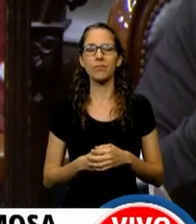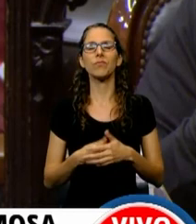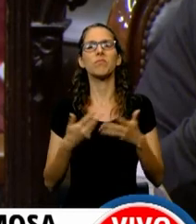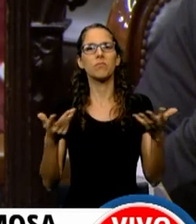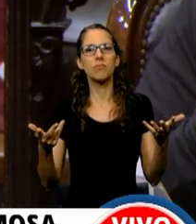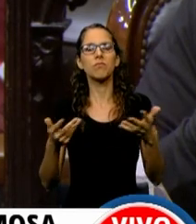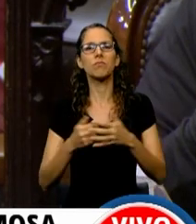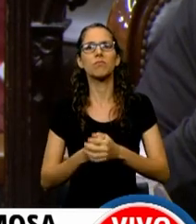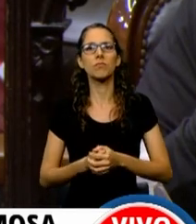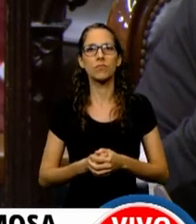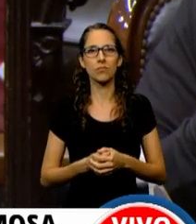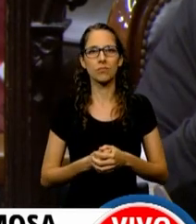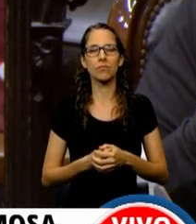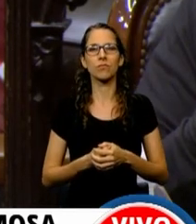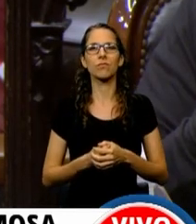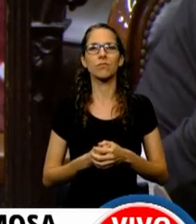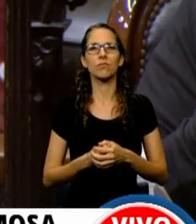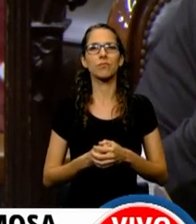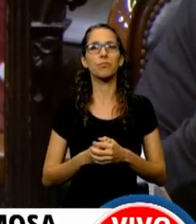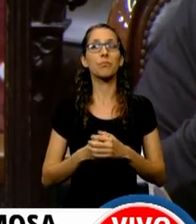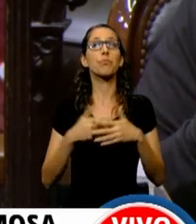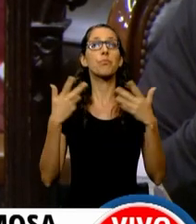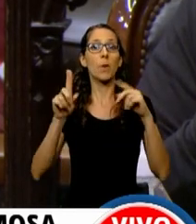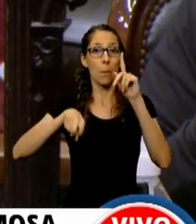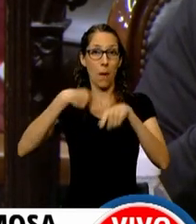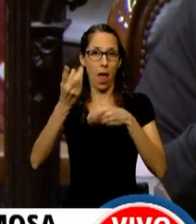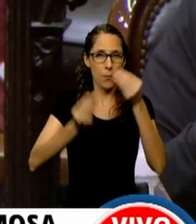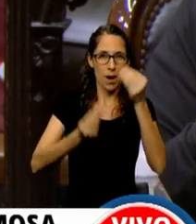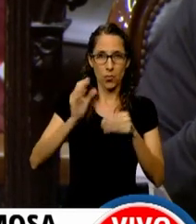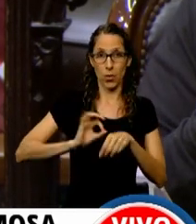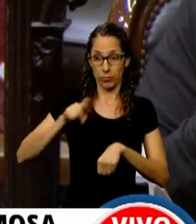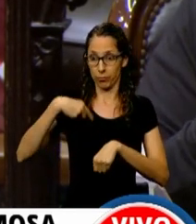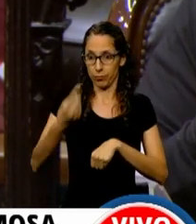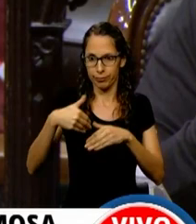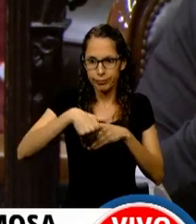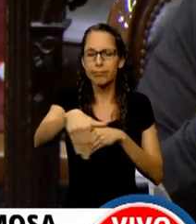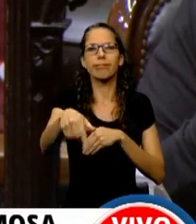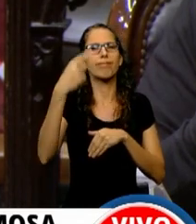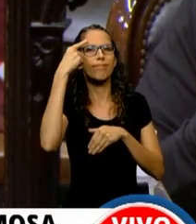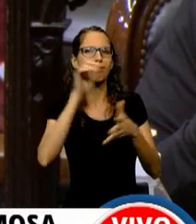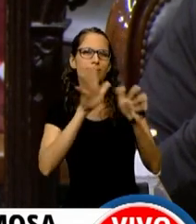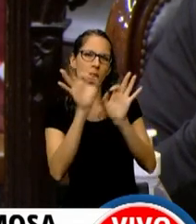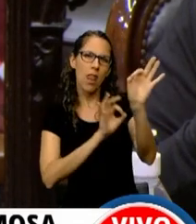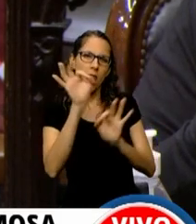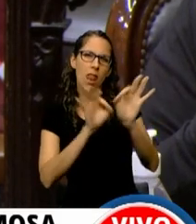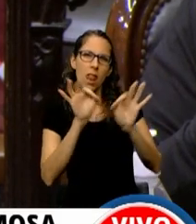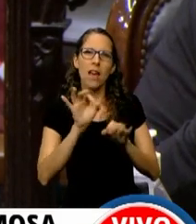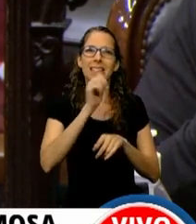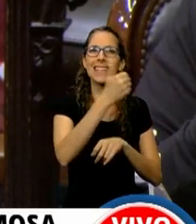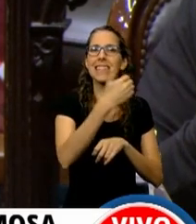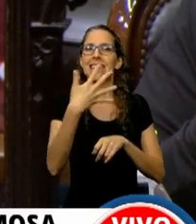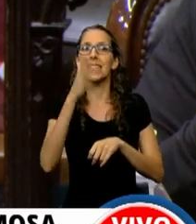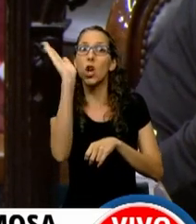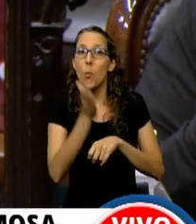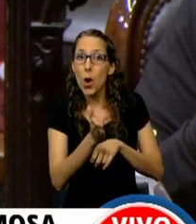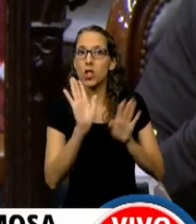Para el próximo ejercicio se prevé un aumento del 65%